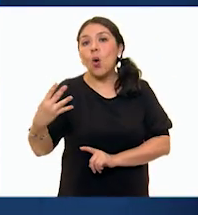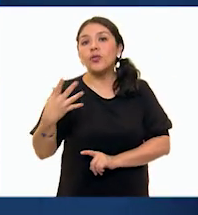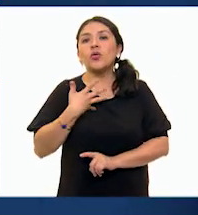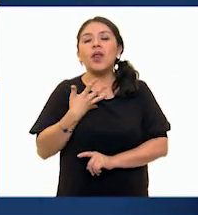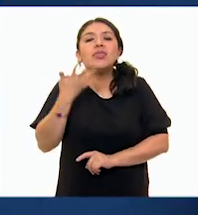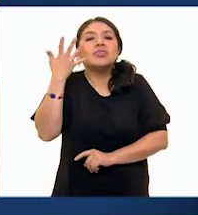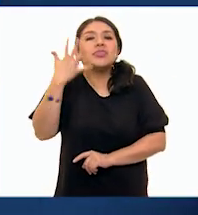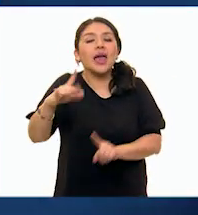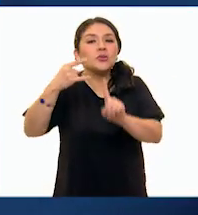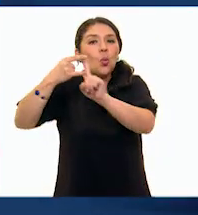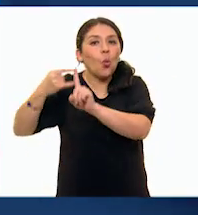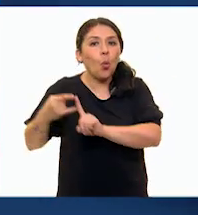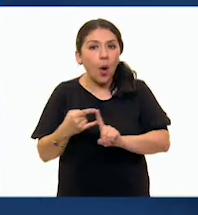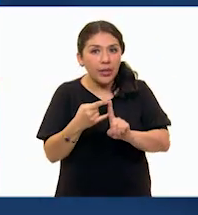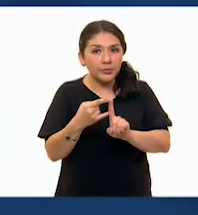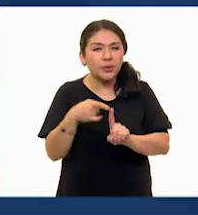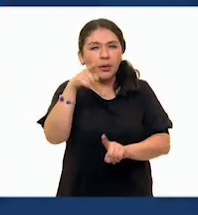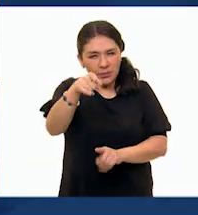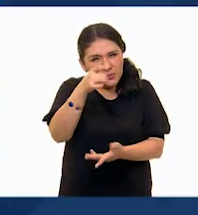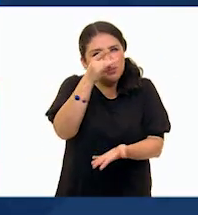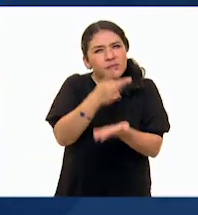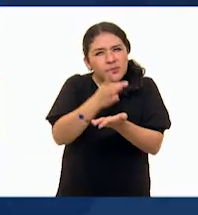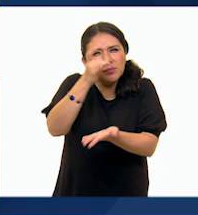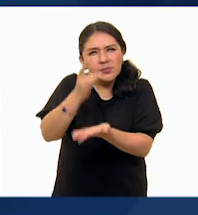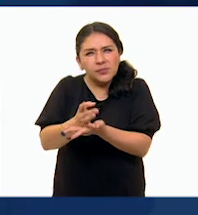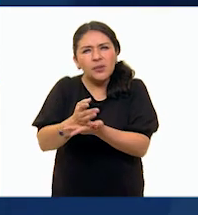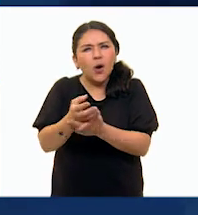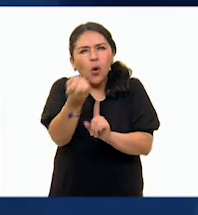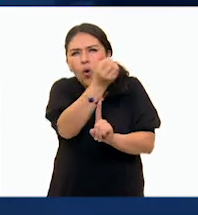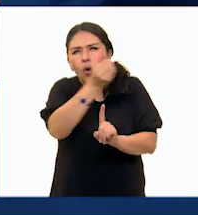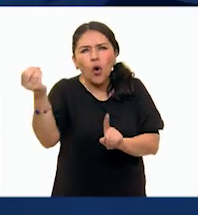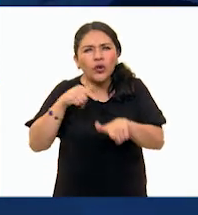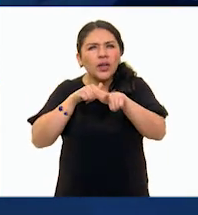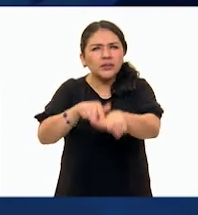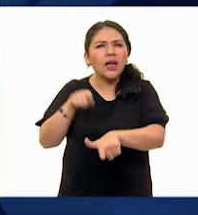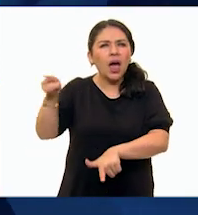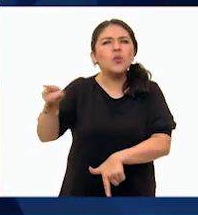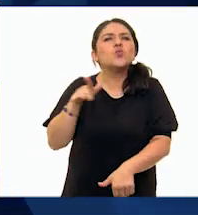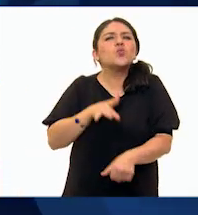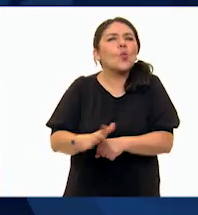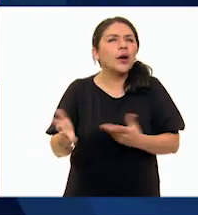10, maestra. ¿Identificas cuál es el patrón aquí?